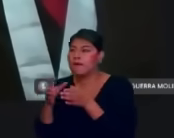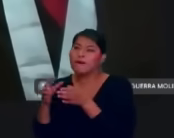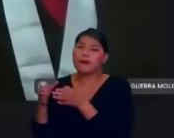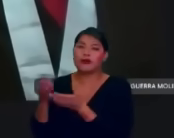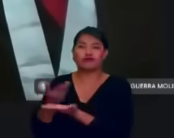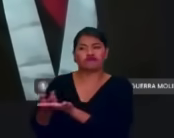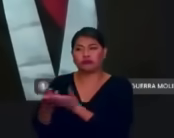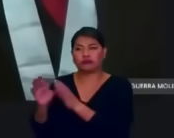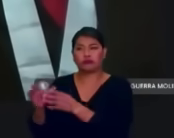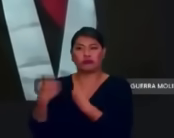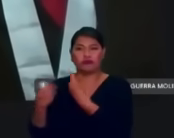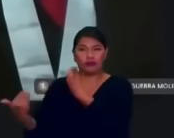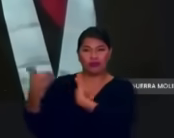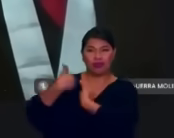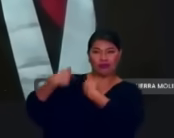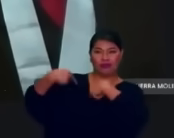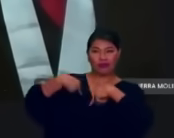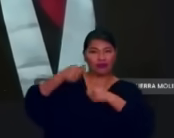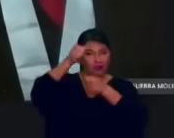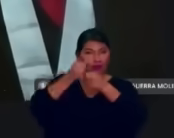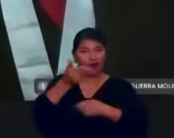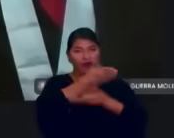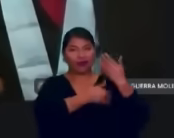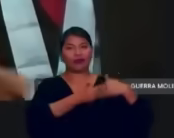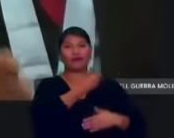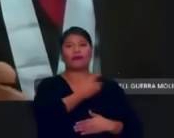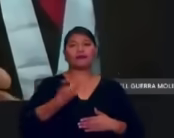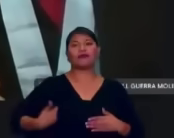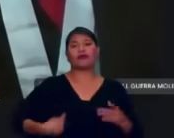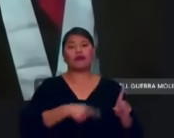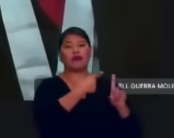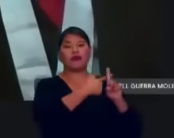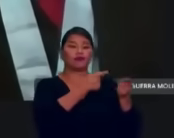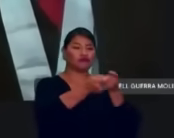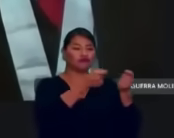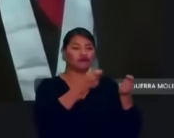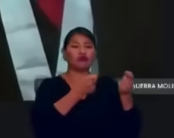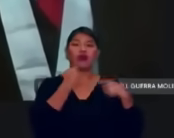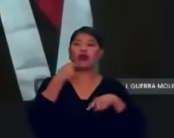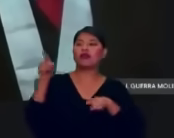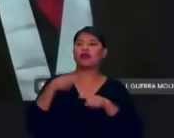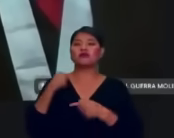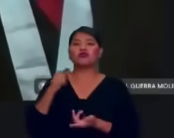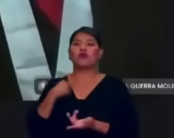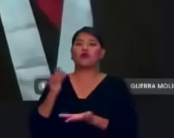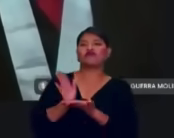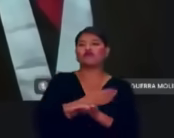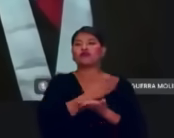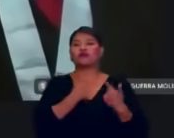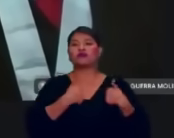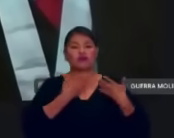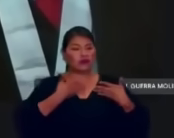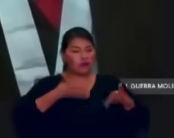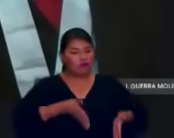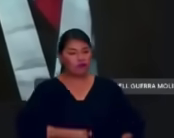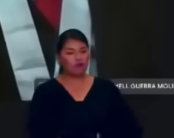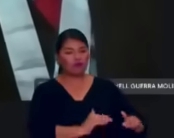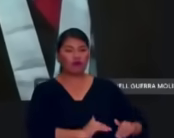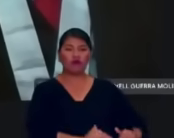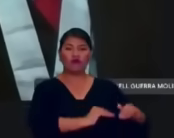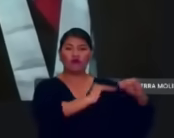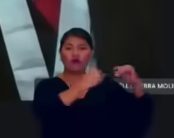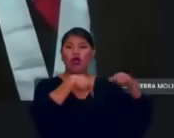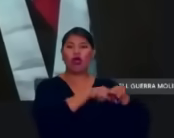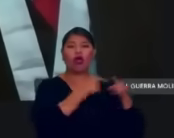porque no pertenezco según ellos a esta élite o no están de acuerdo con mis orígenes o mi procedencia